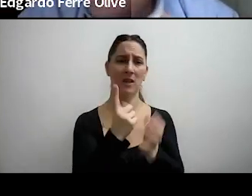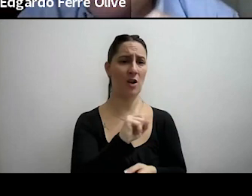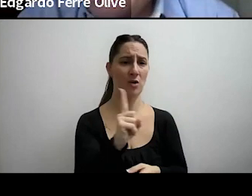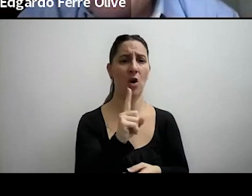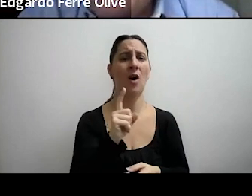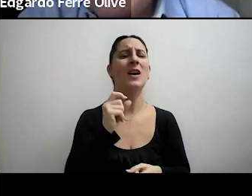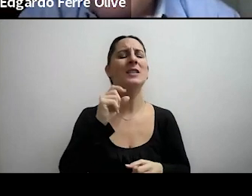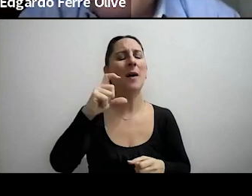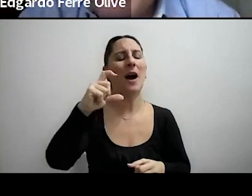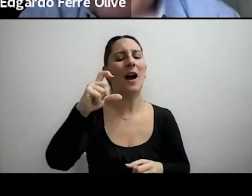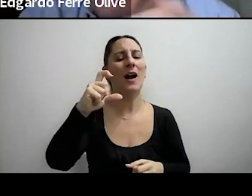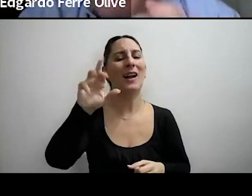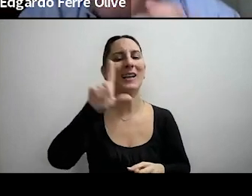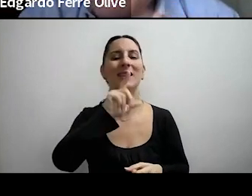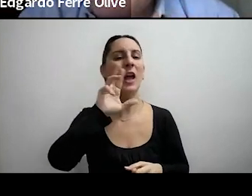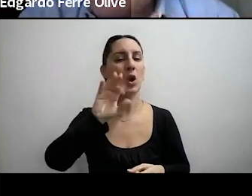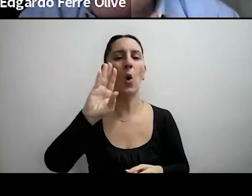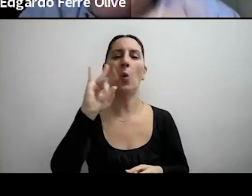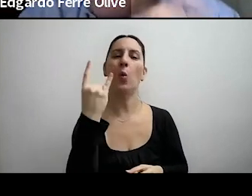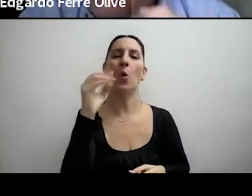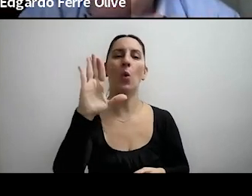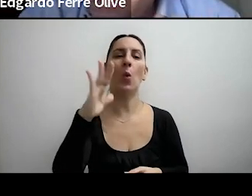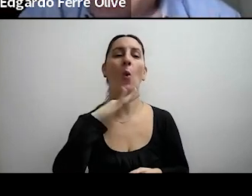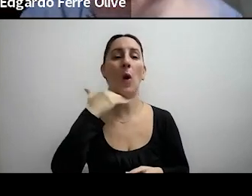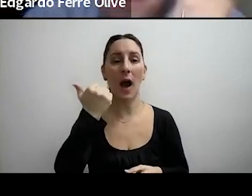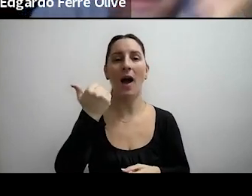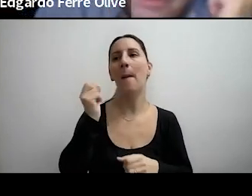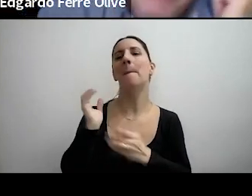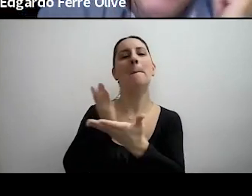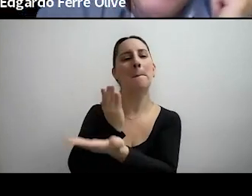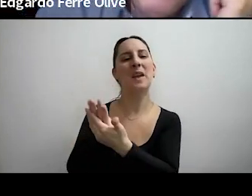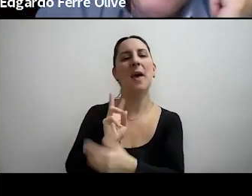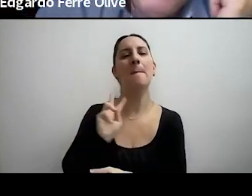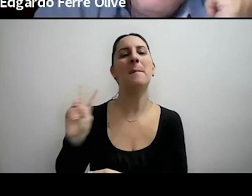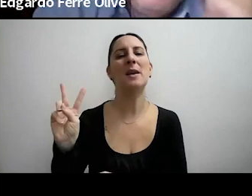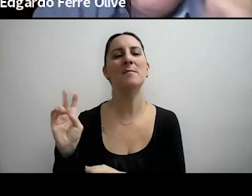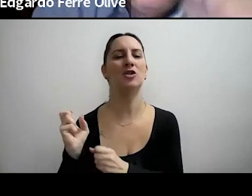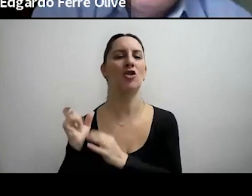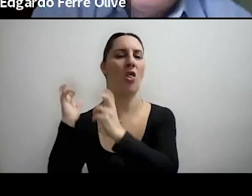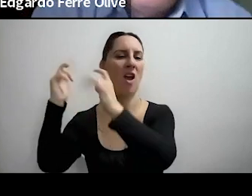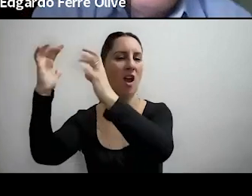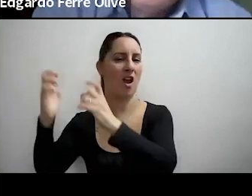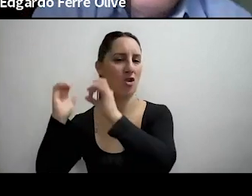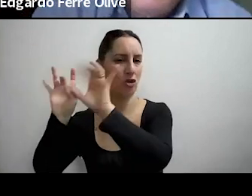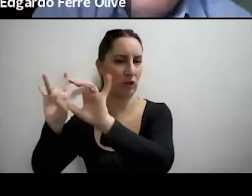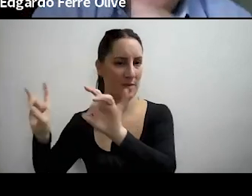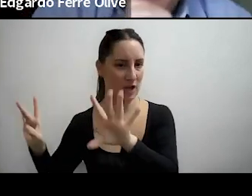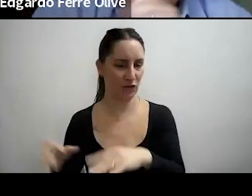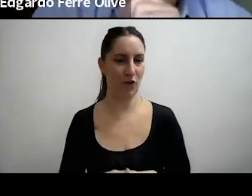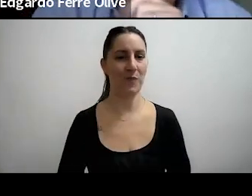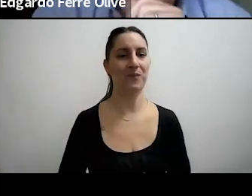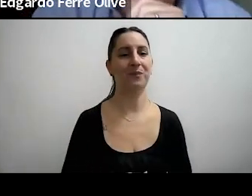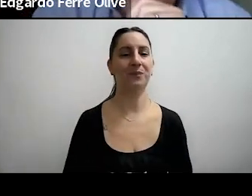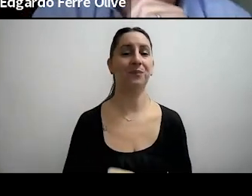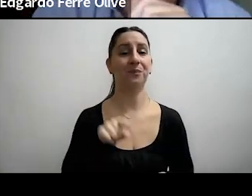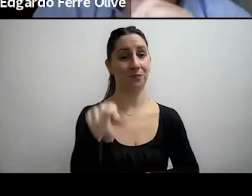burbuja, cubriendo aspectos de permisos de emisión, más que permisos ambientales. De este seminario de